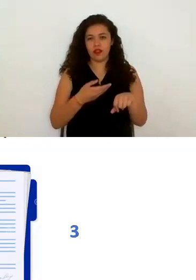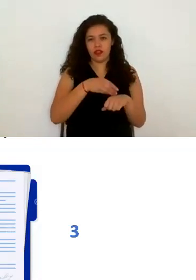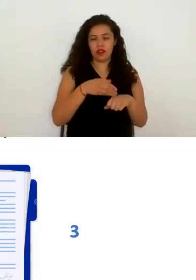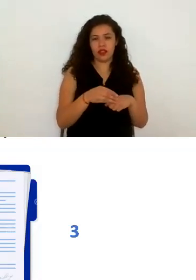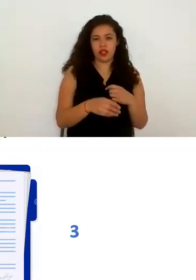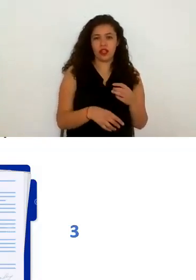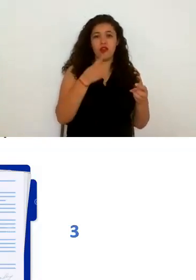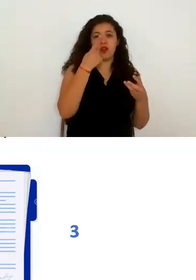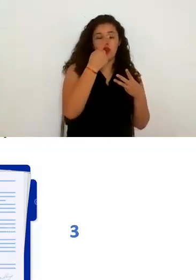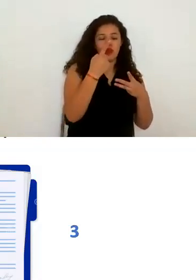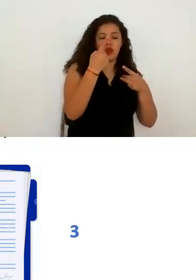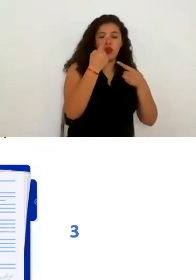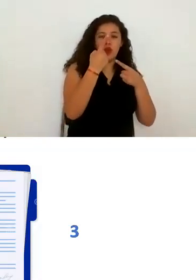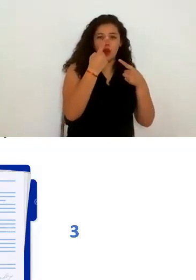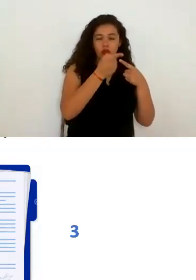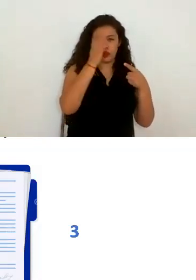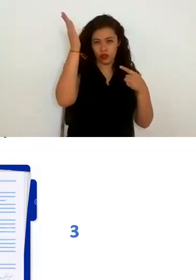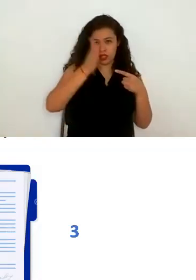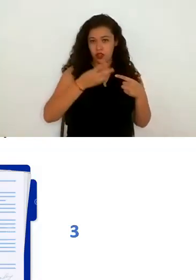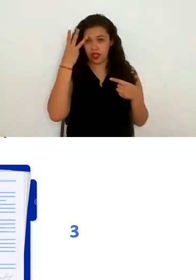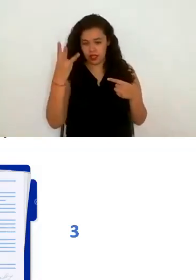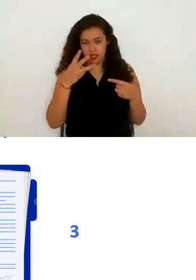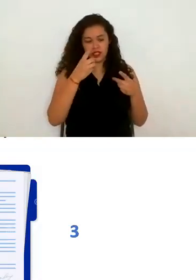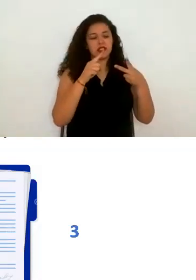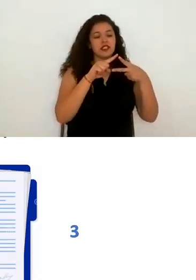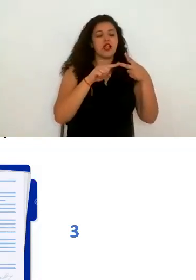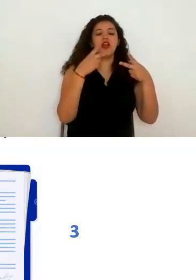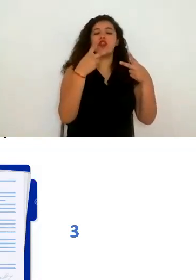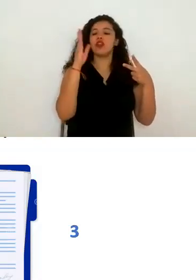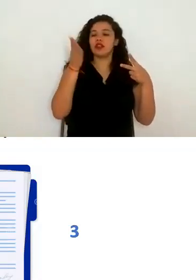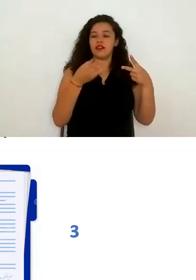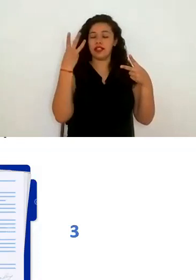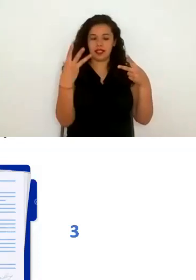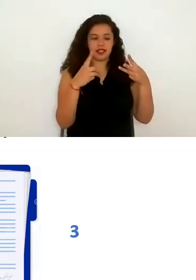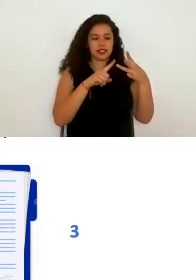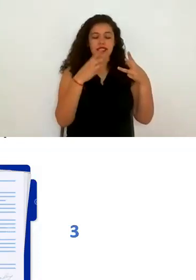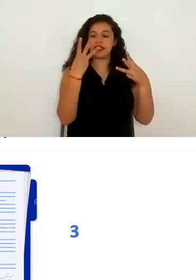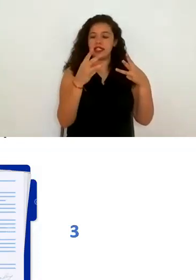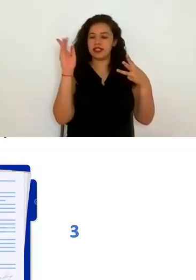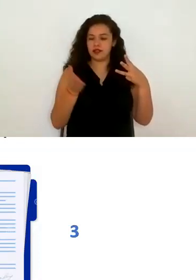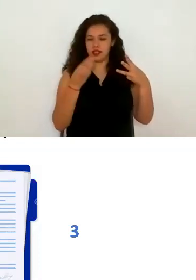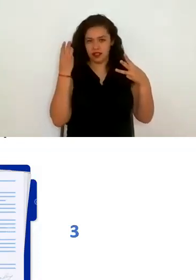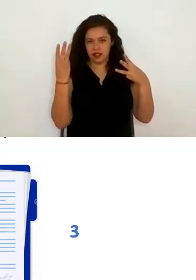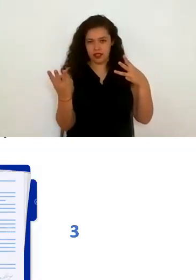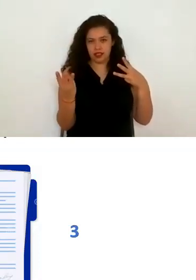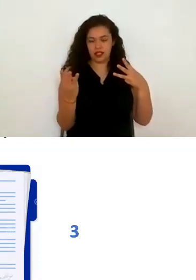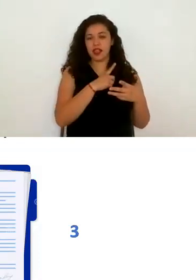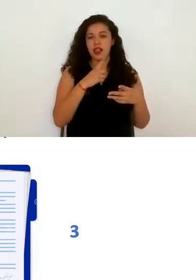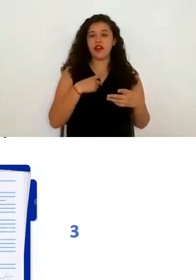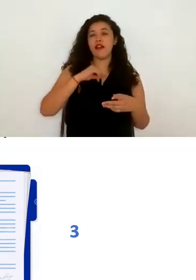3, hay que señalar esta numeración en la